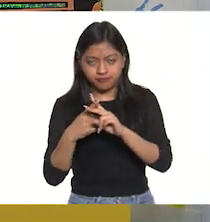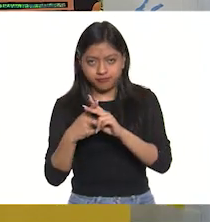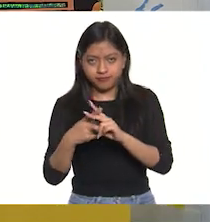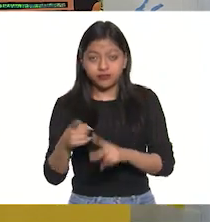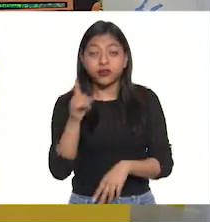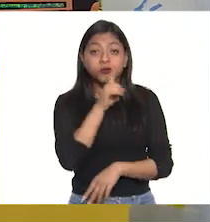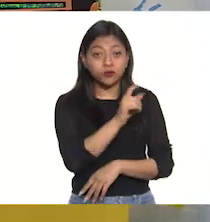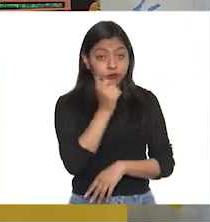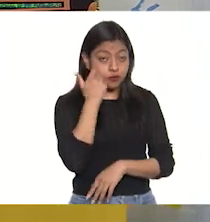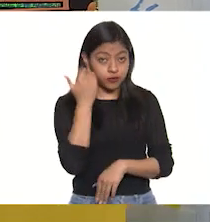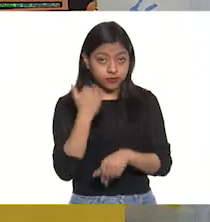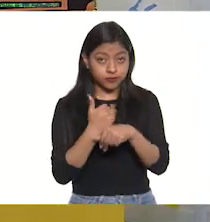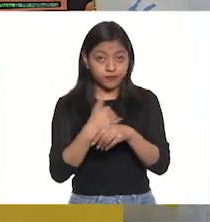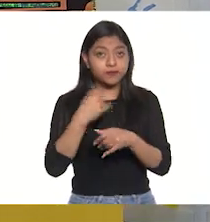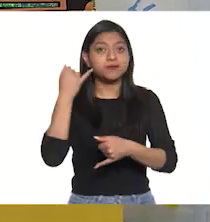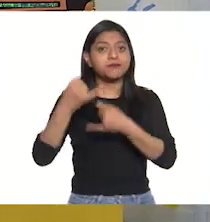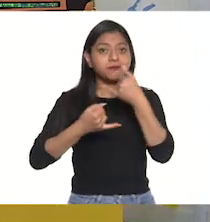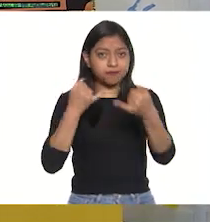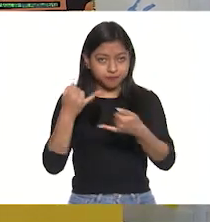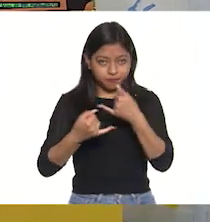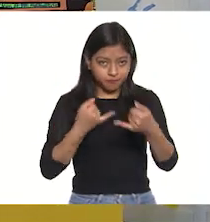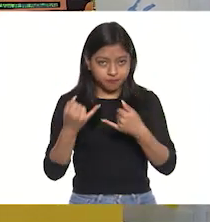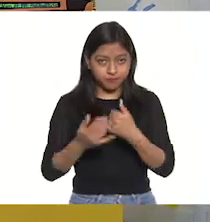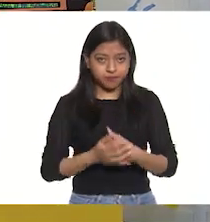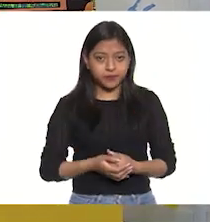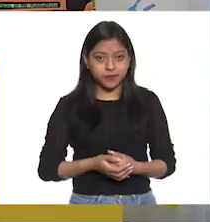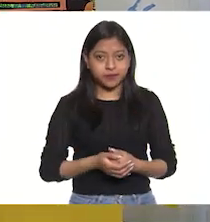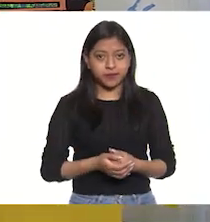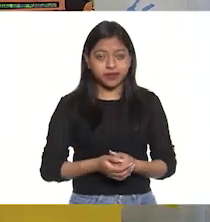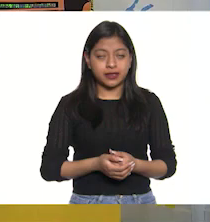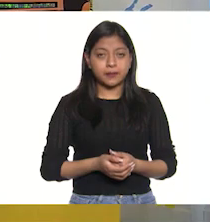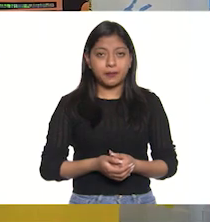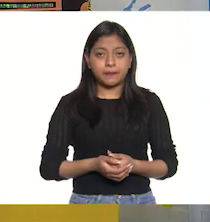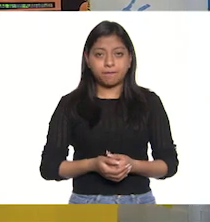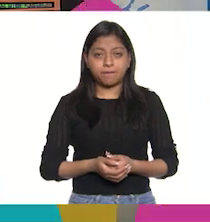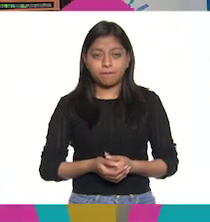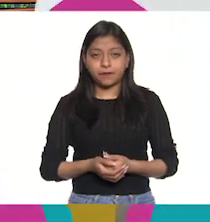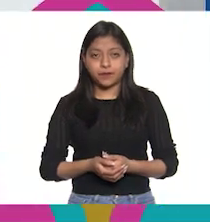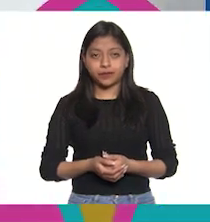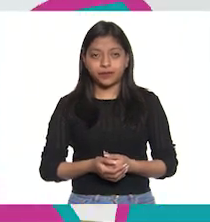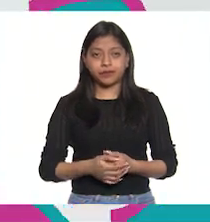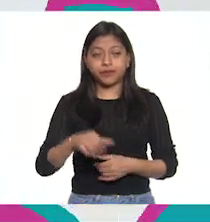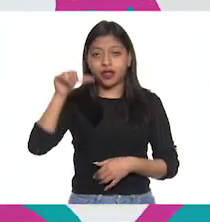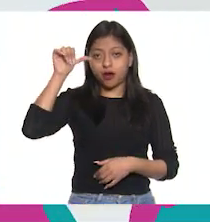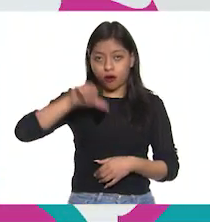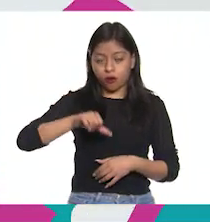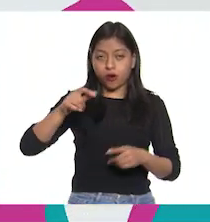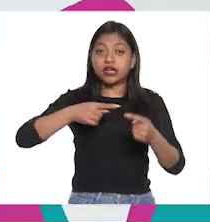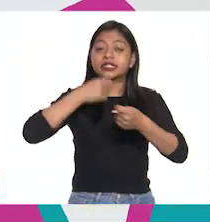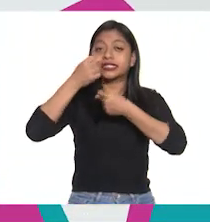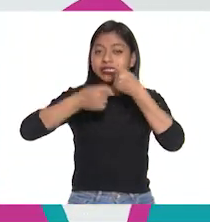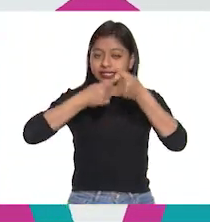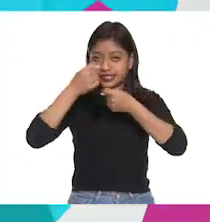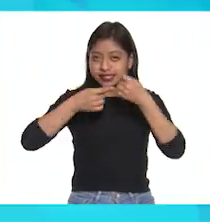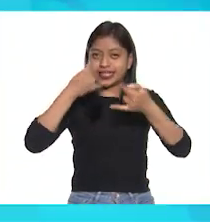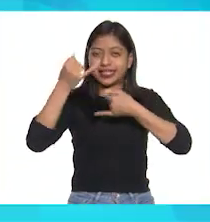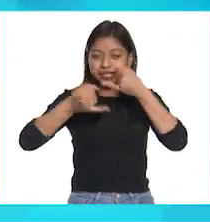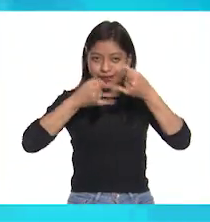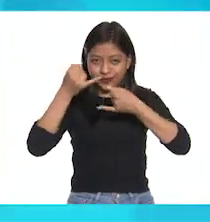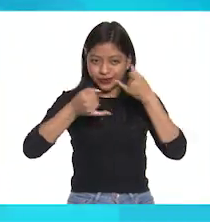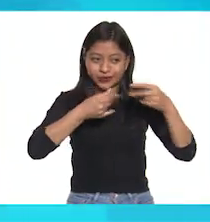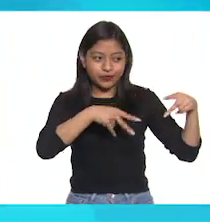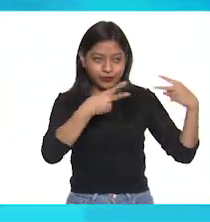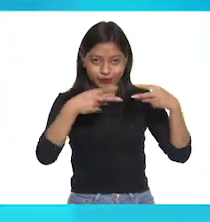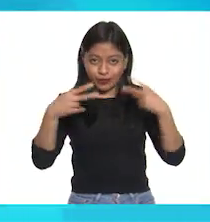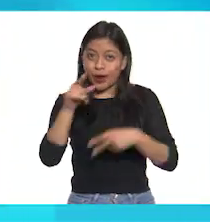Ale, si ahora jugamos precisamente al nombre que tiene nuestra clase, que se llama La Juguetería? Muy